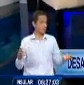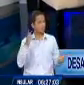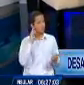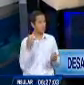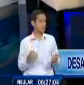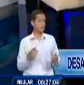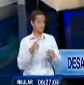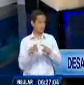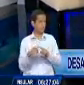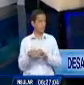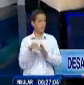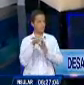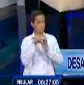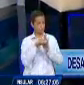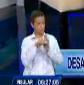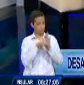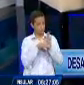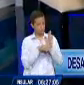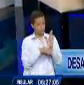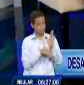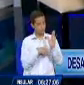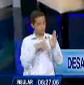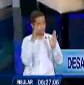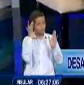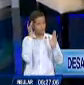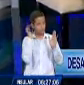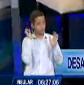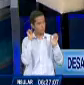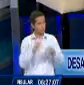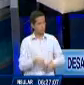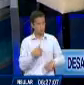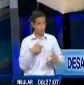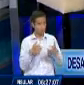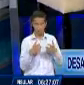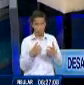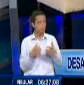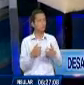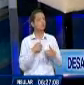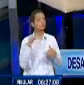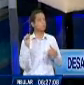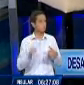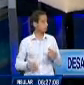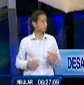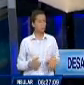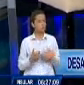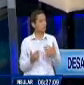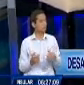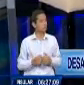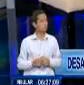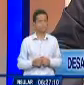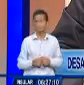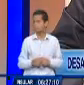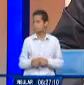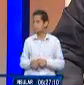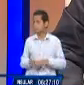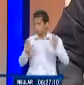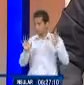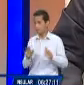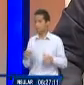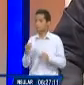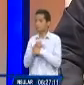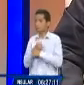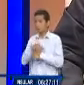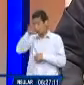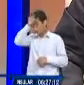externo y ahí es donde me refiero al poder ser doble intencionalidad si miras la industria minera es a largo plazo comencemos por ahí nosotros